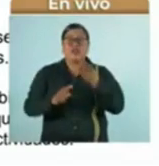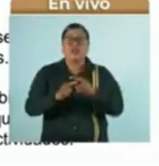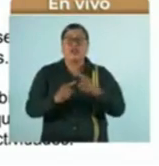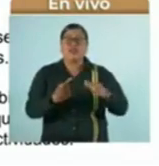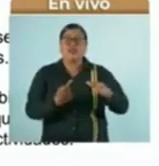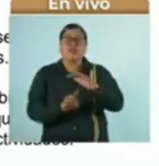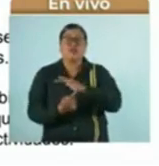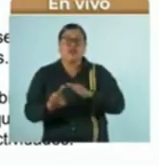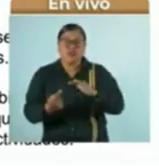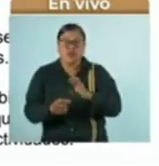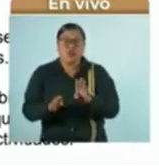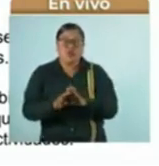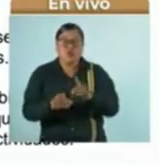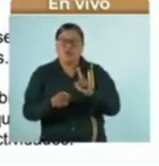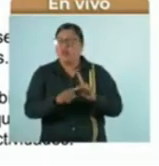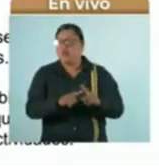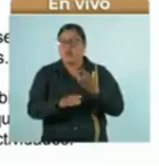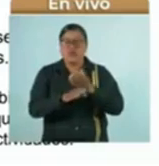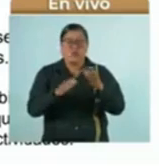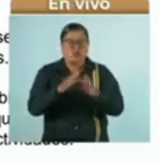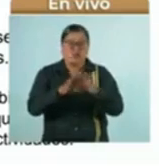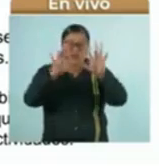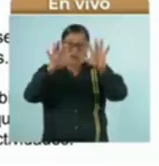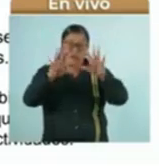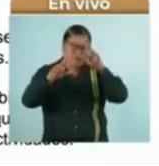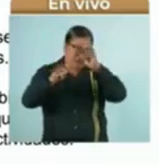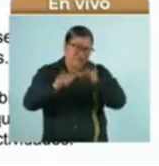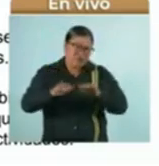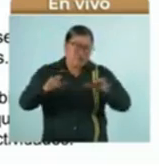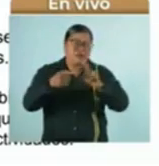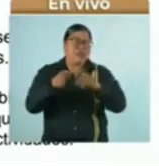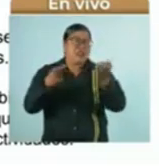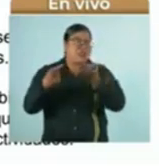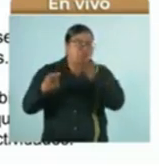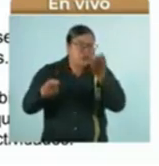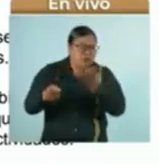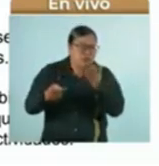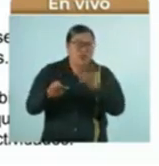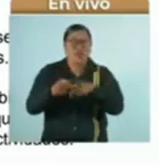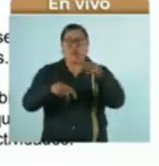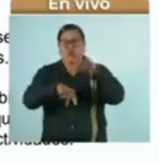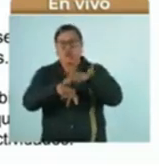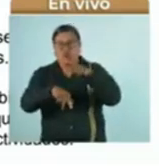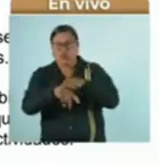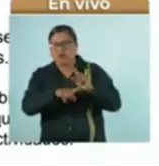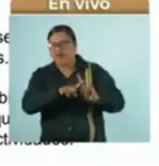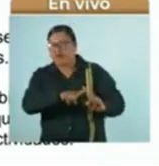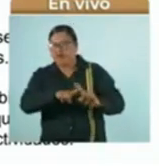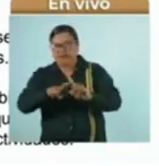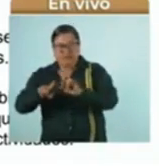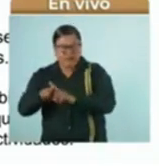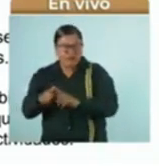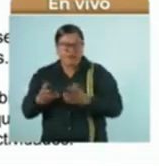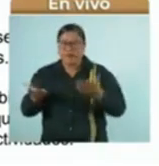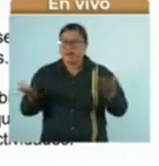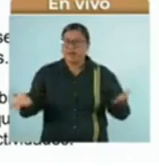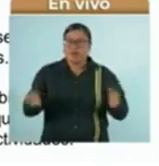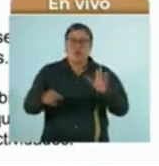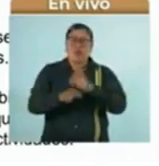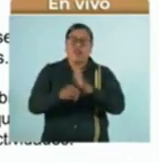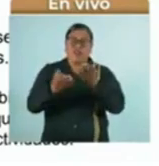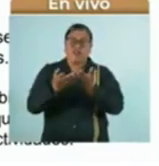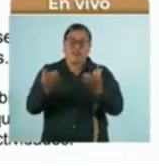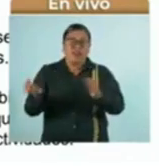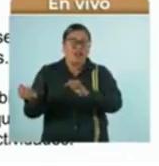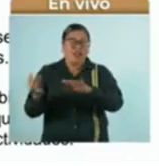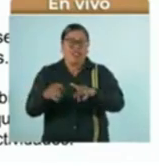comunidad a través de equipamiento público, escuelas, clínicas, etcétera. ¿Cuáles son los lotes baldíos?